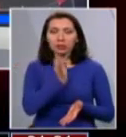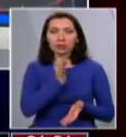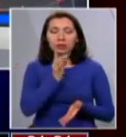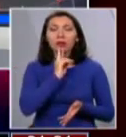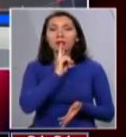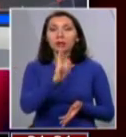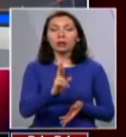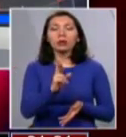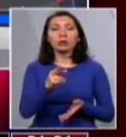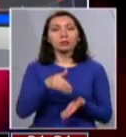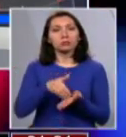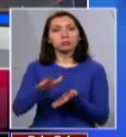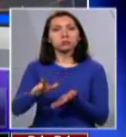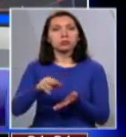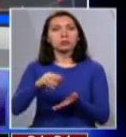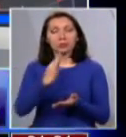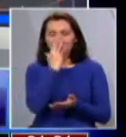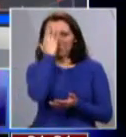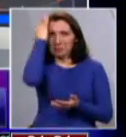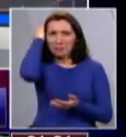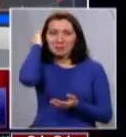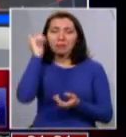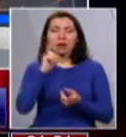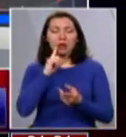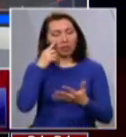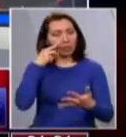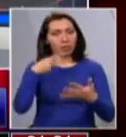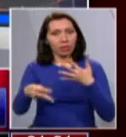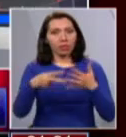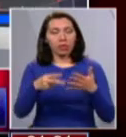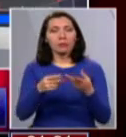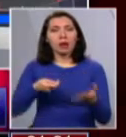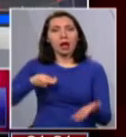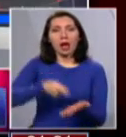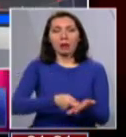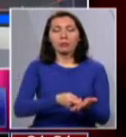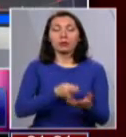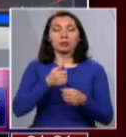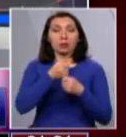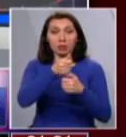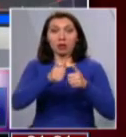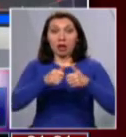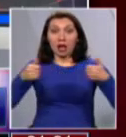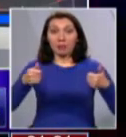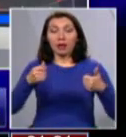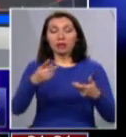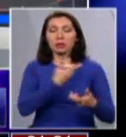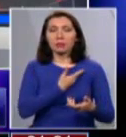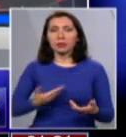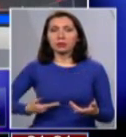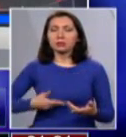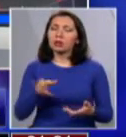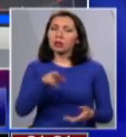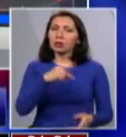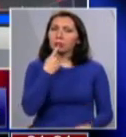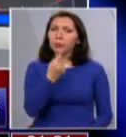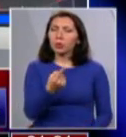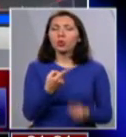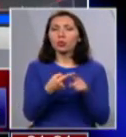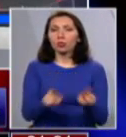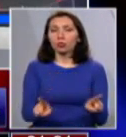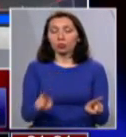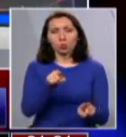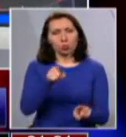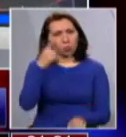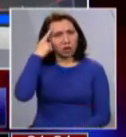la respuesta que le dio el emplazamiento de marco enríquez ominami para transparentar los aportes de su campaña presidencial pero quiero preguntarle otra cosa quiero preguntarle si